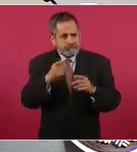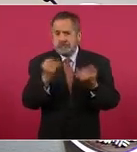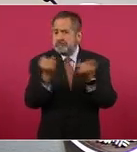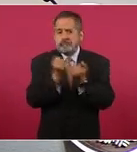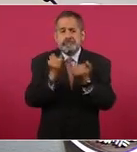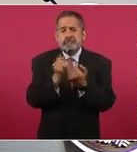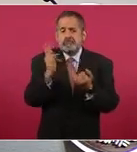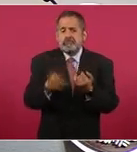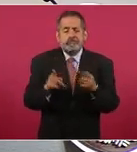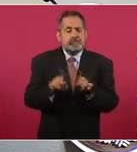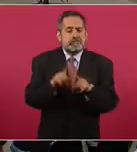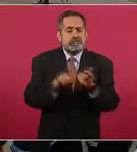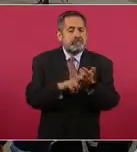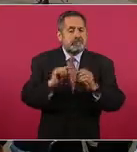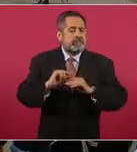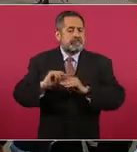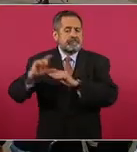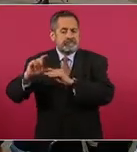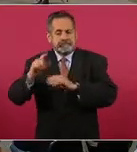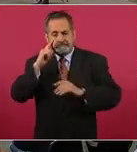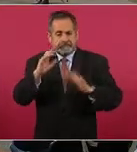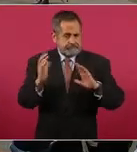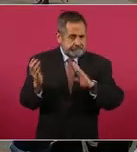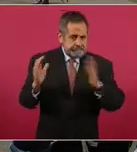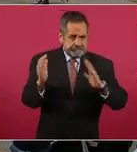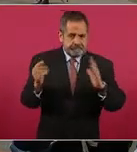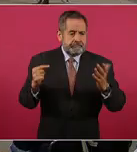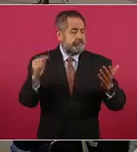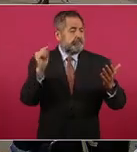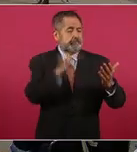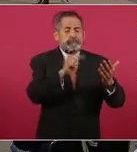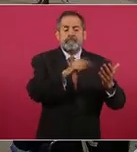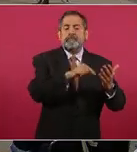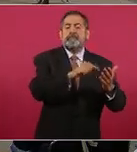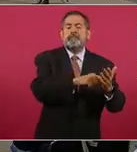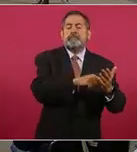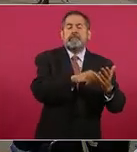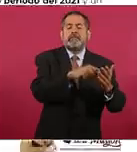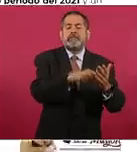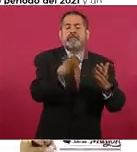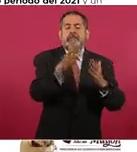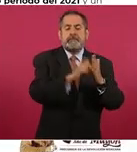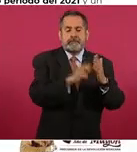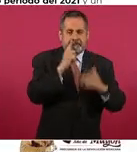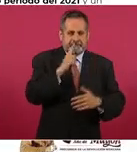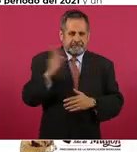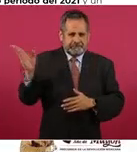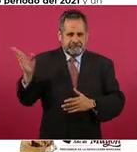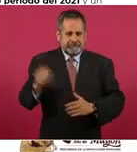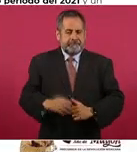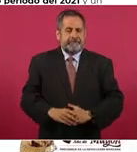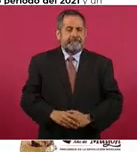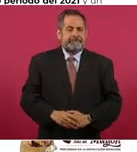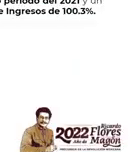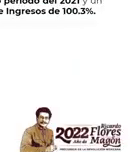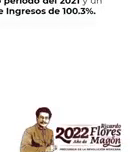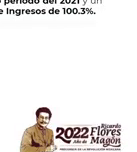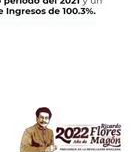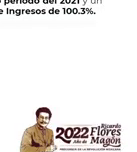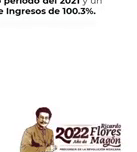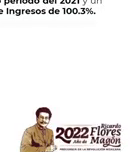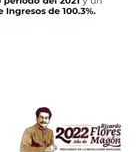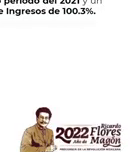similar. En el comparativo del primer trimestre, que es la parte del cuadro verde de aquí abajo, observamos